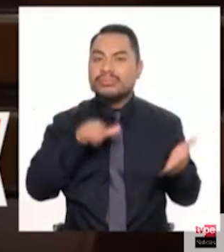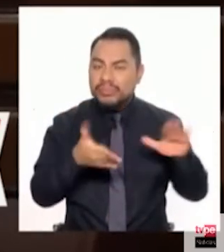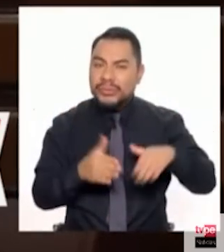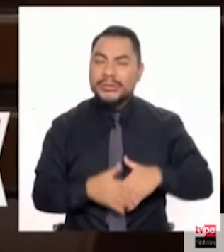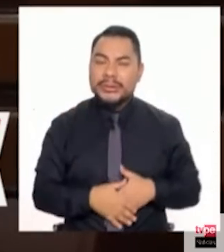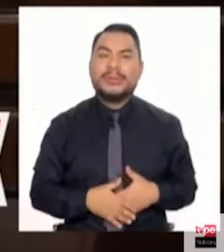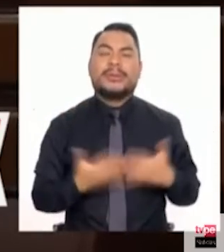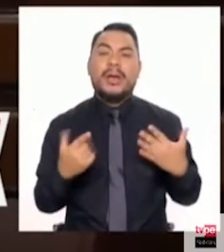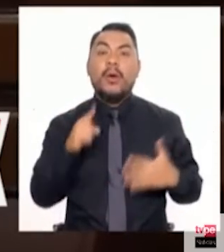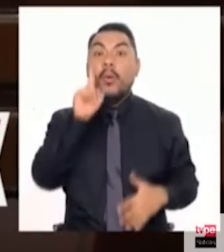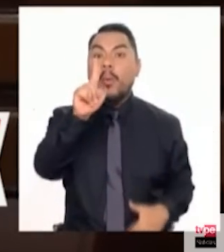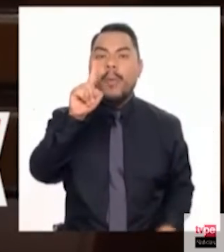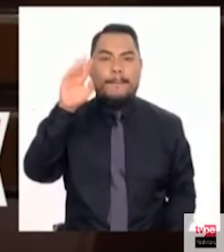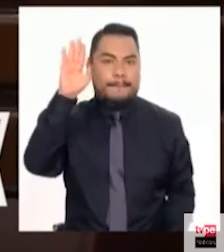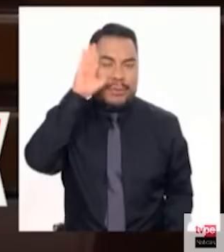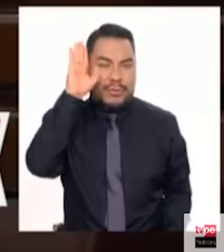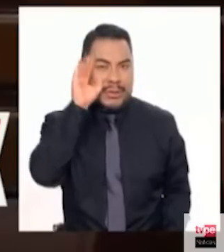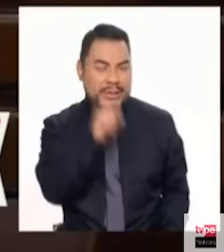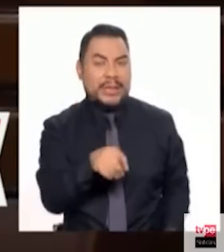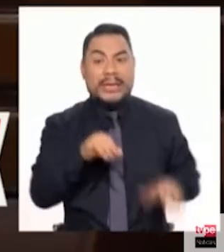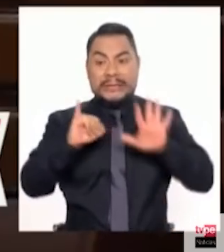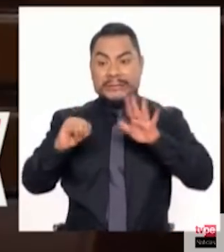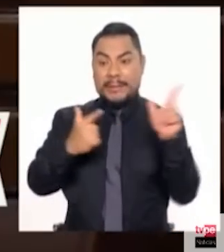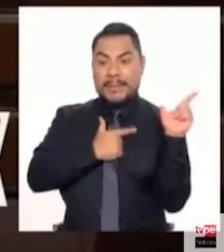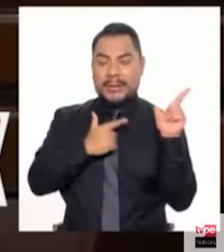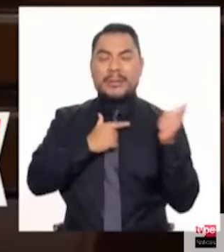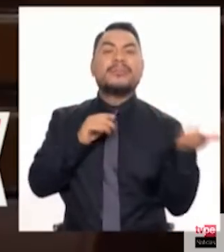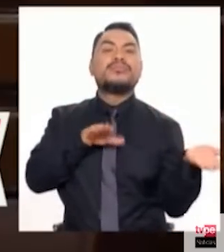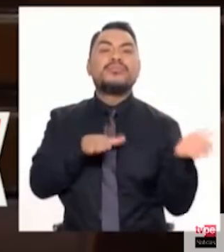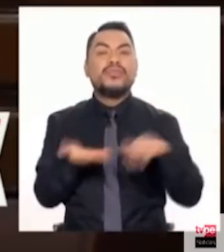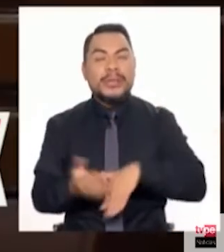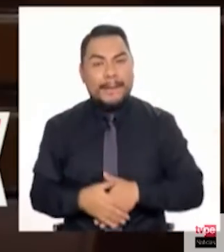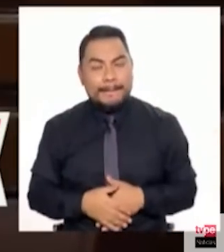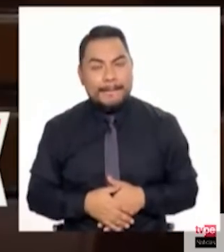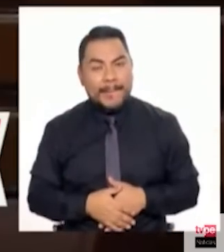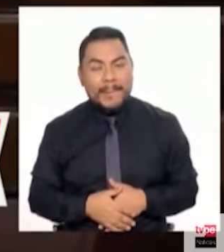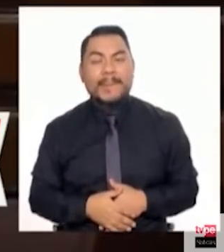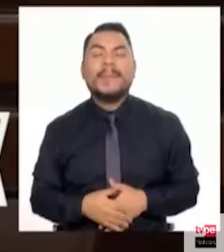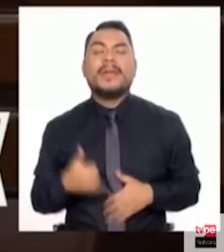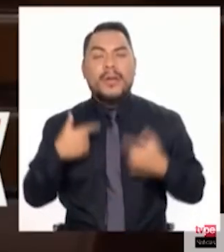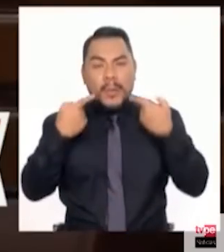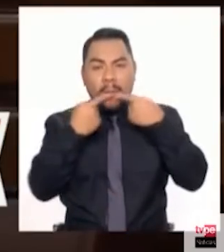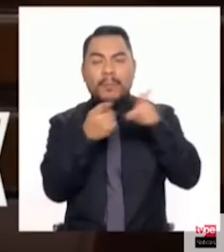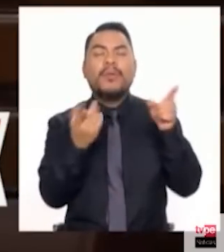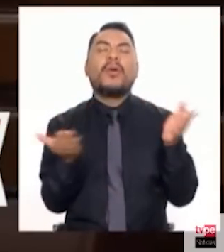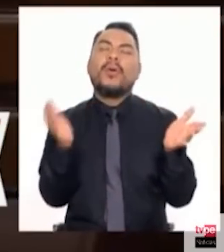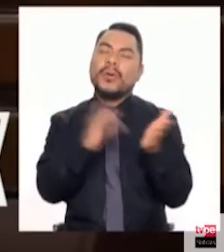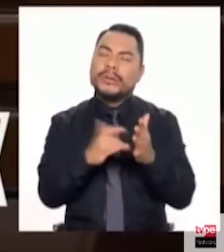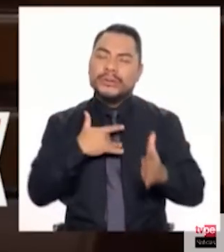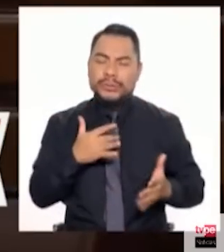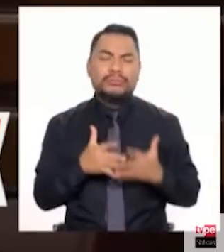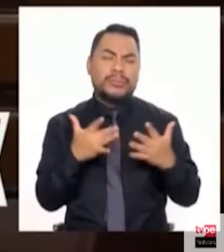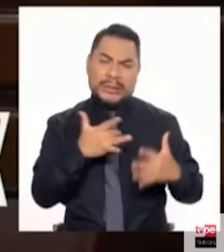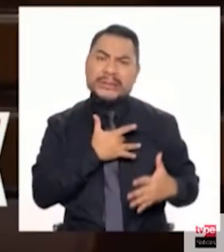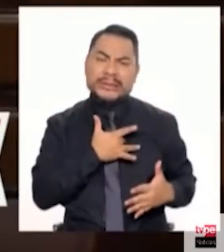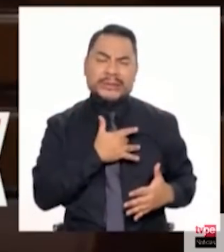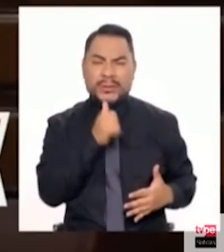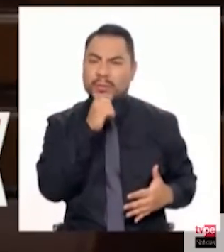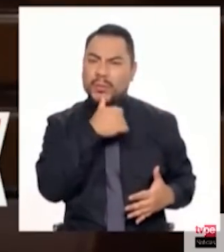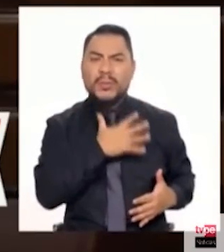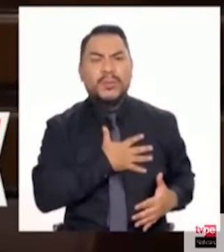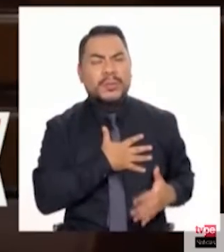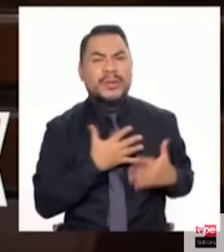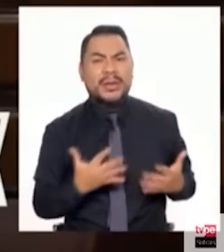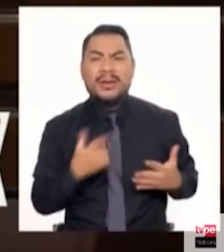un policía y seis militares declaro nuevamente y con mucho dolor que